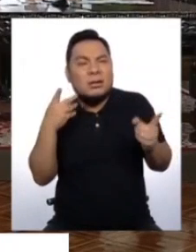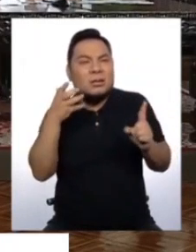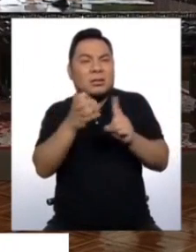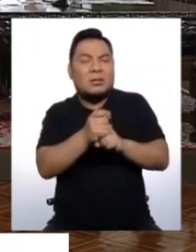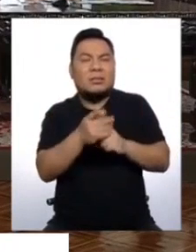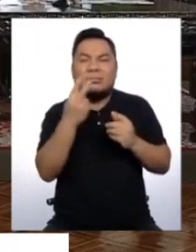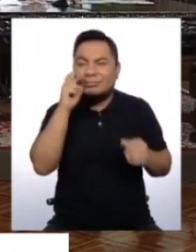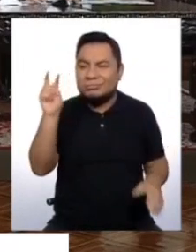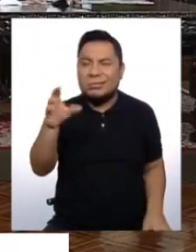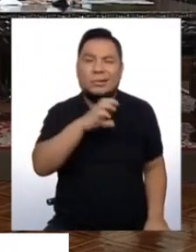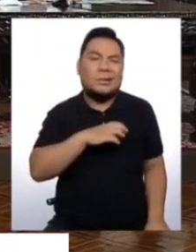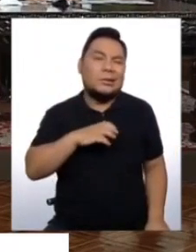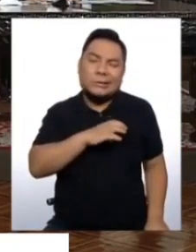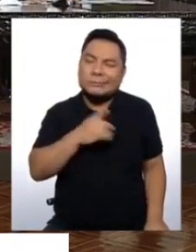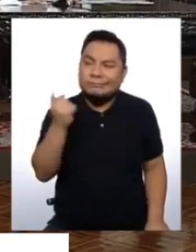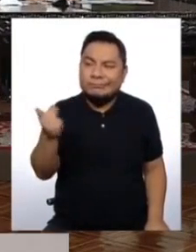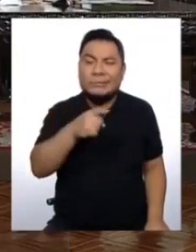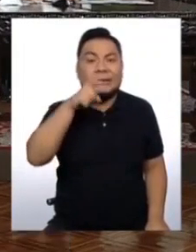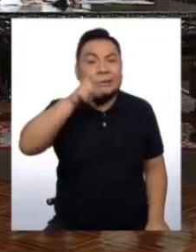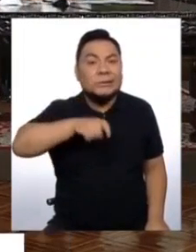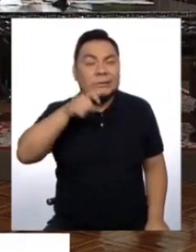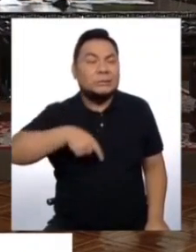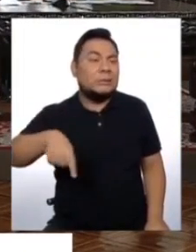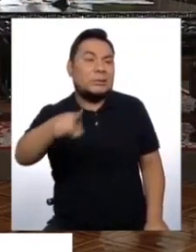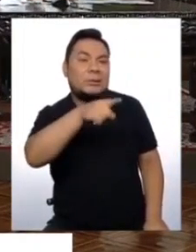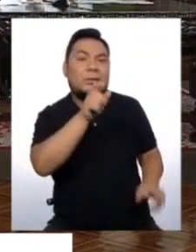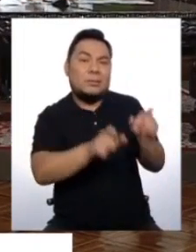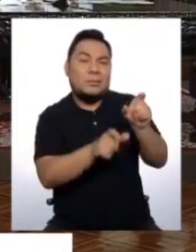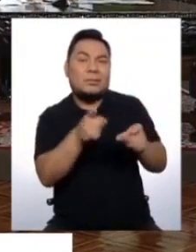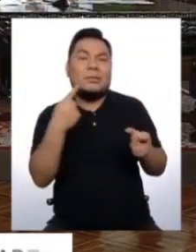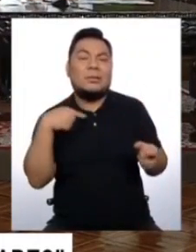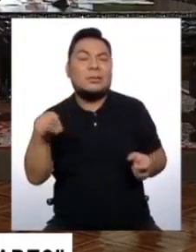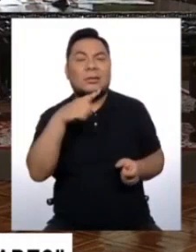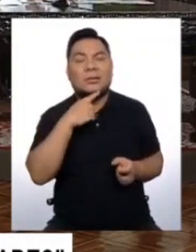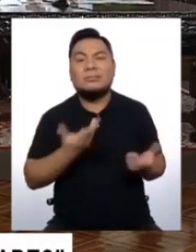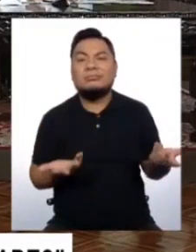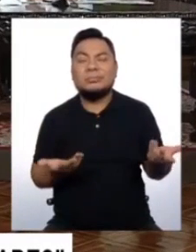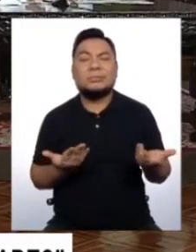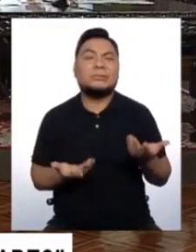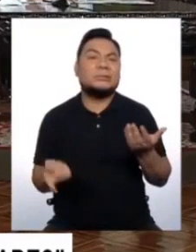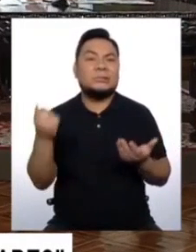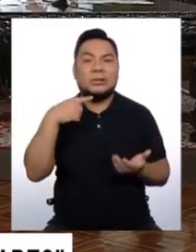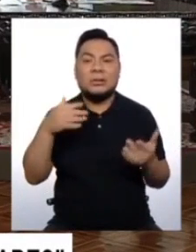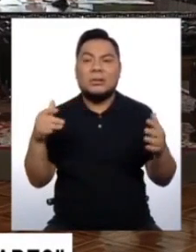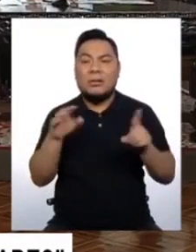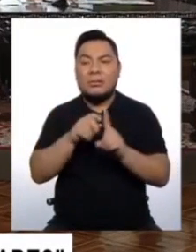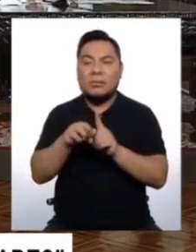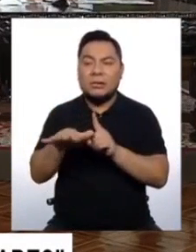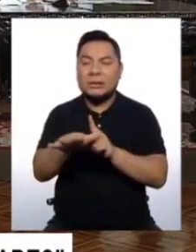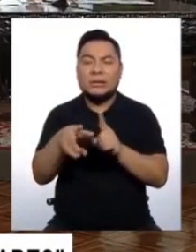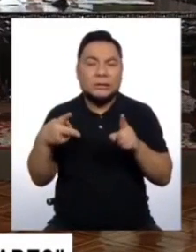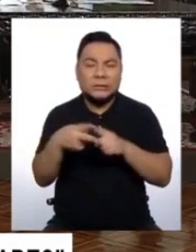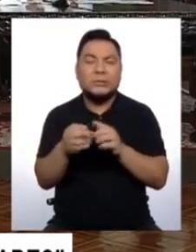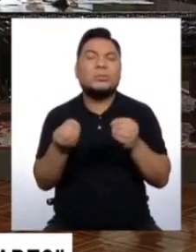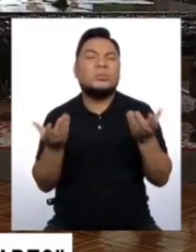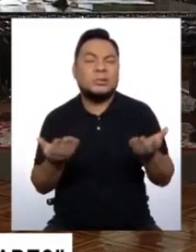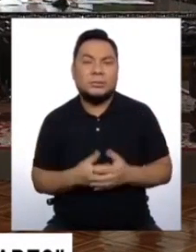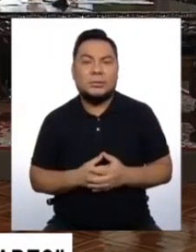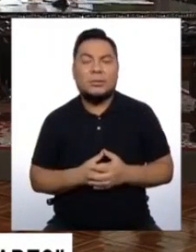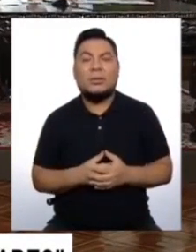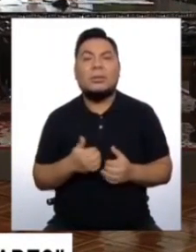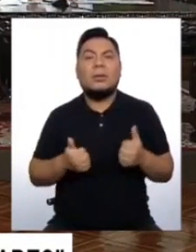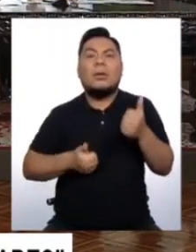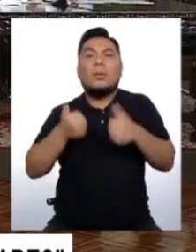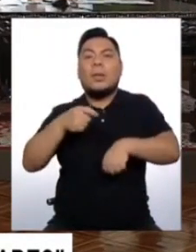el comportamiento y las necesidades de las personas, que se disminuya la velocidad de la transmisión? ¿Cuál es el